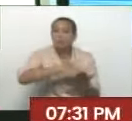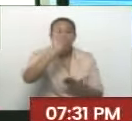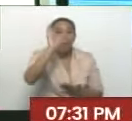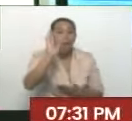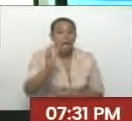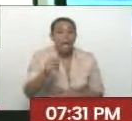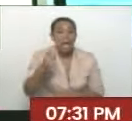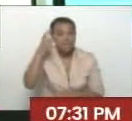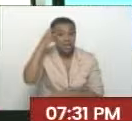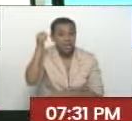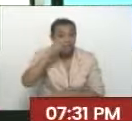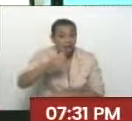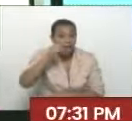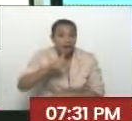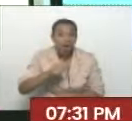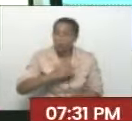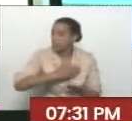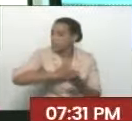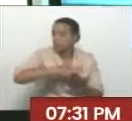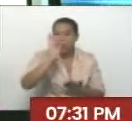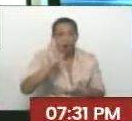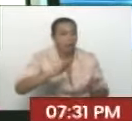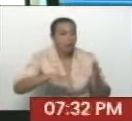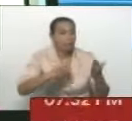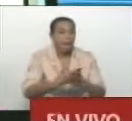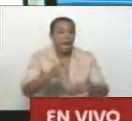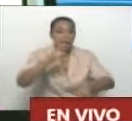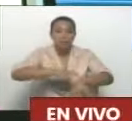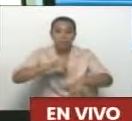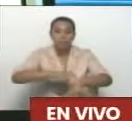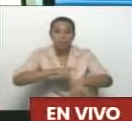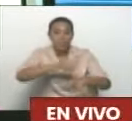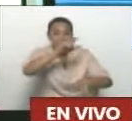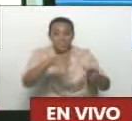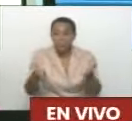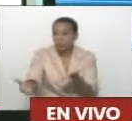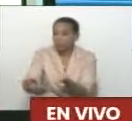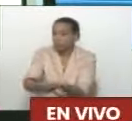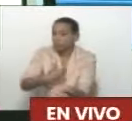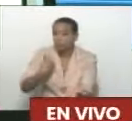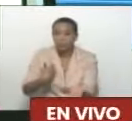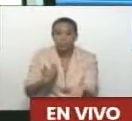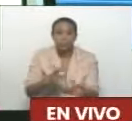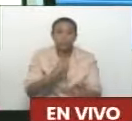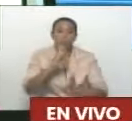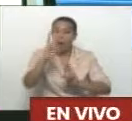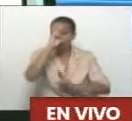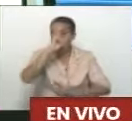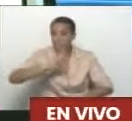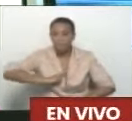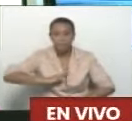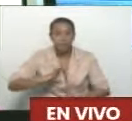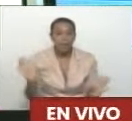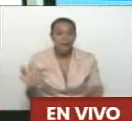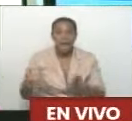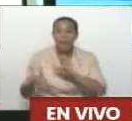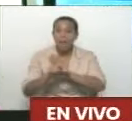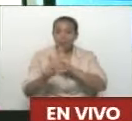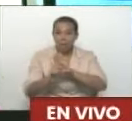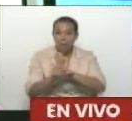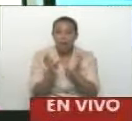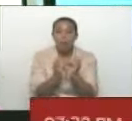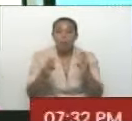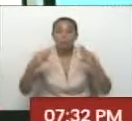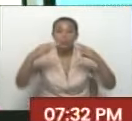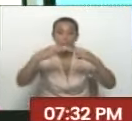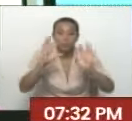el sábado, afortunadamente, y hasta tanto esa oficina no respete la letra de Naciones